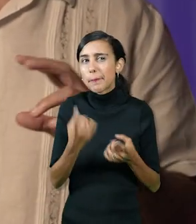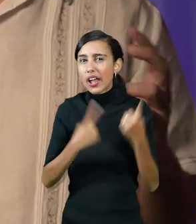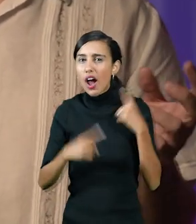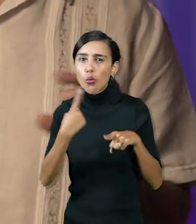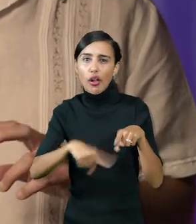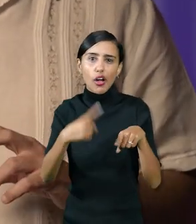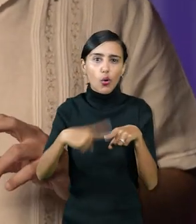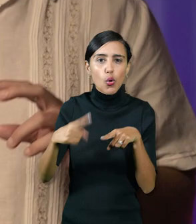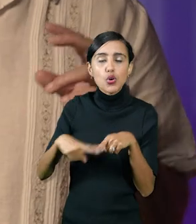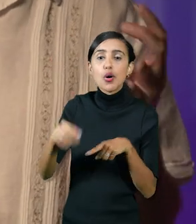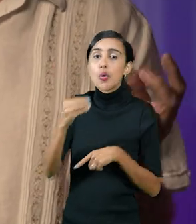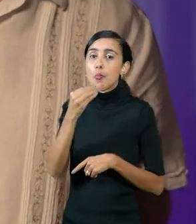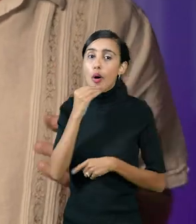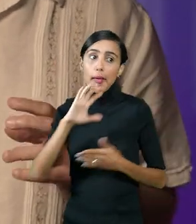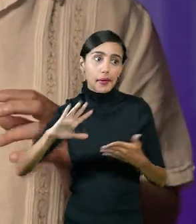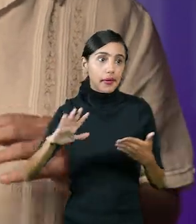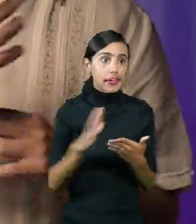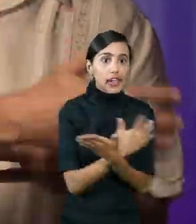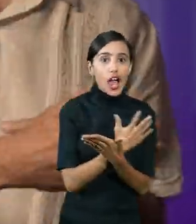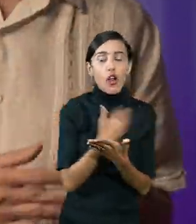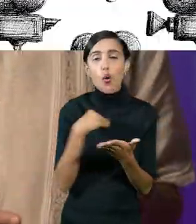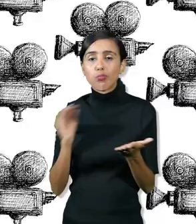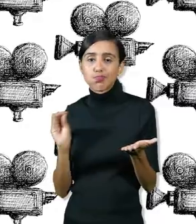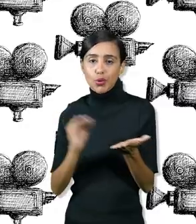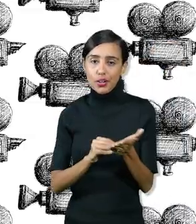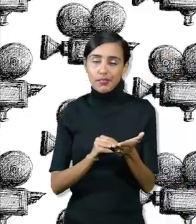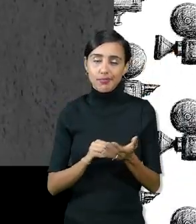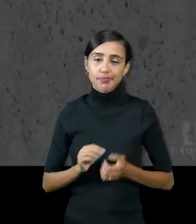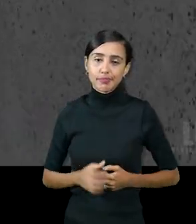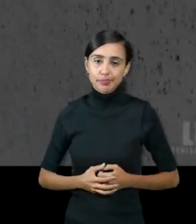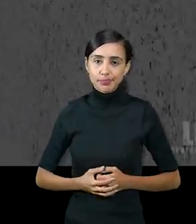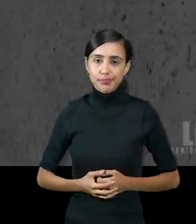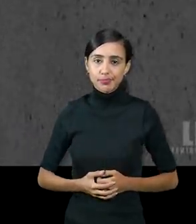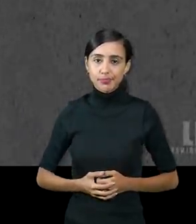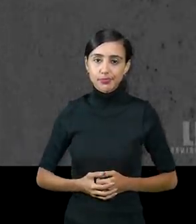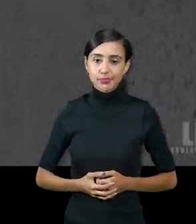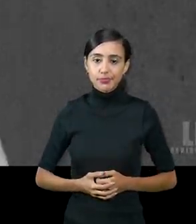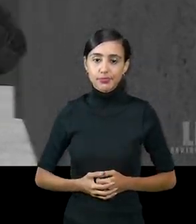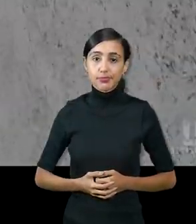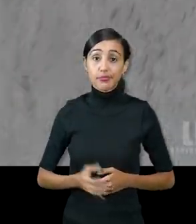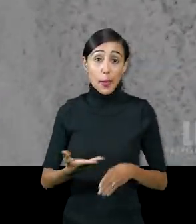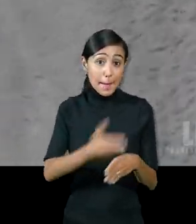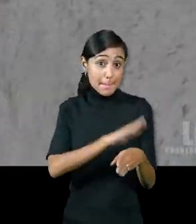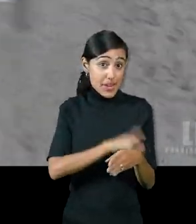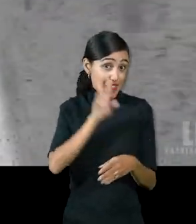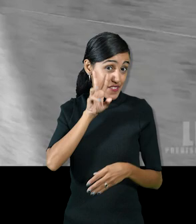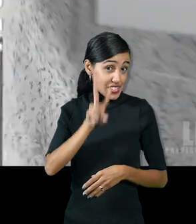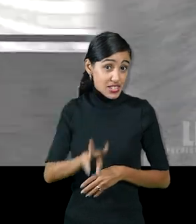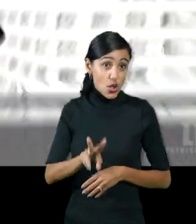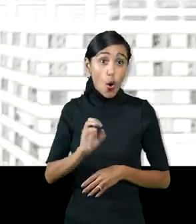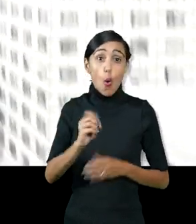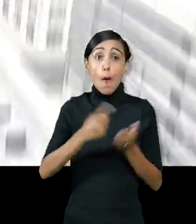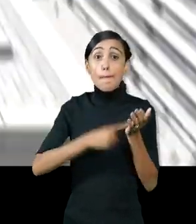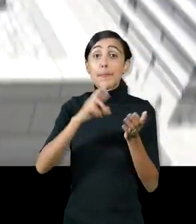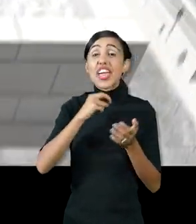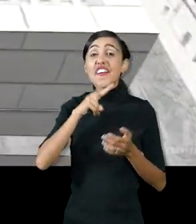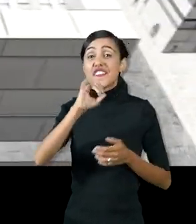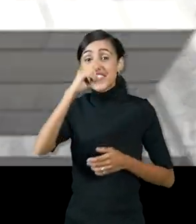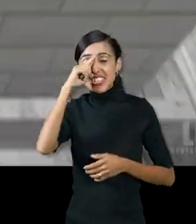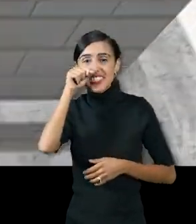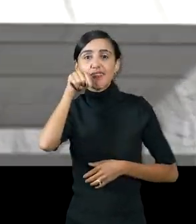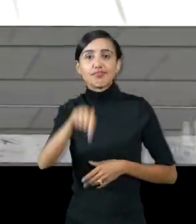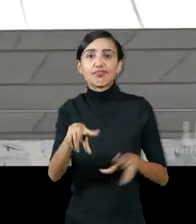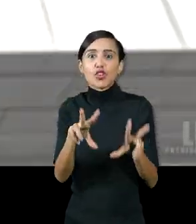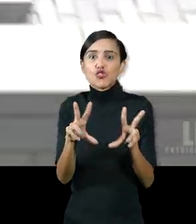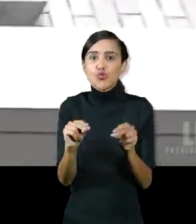cositas, lo mismo para quitar que para agregar. La previsualización o previs se ha convertido en